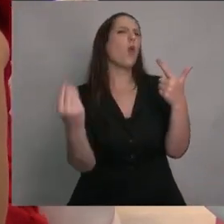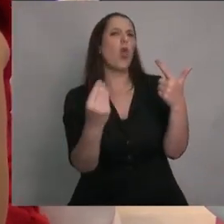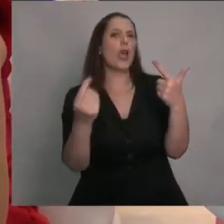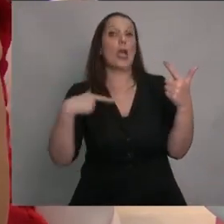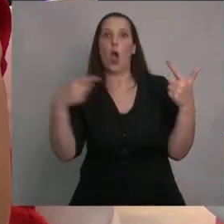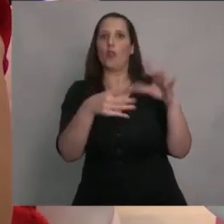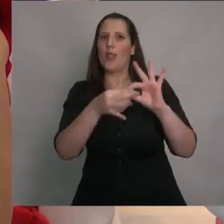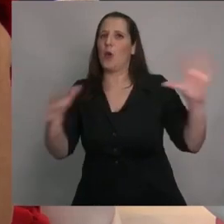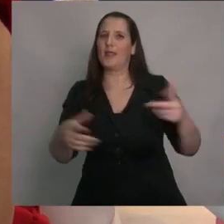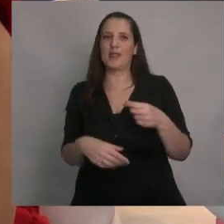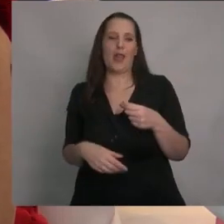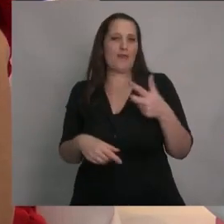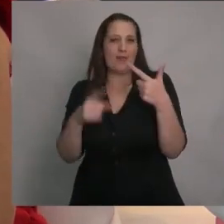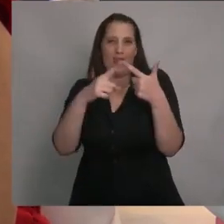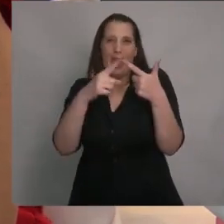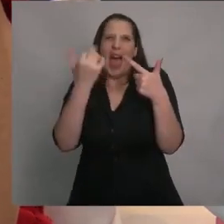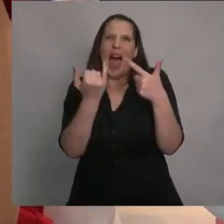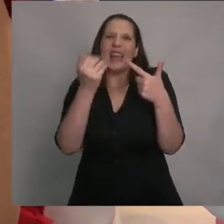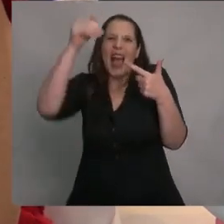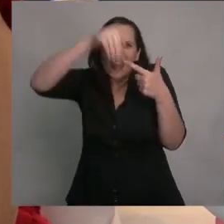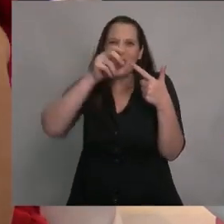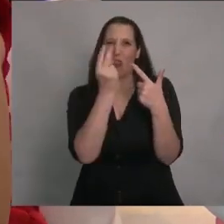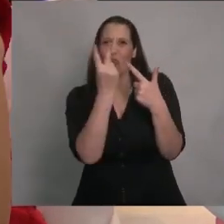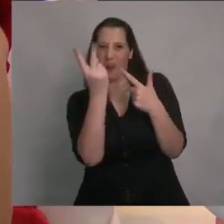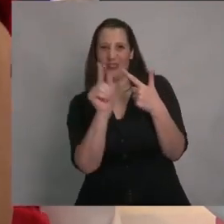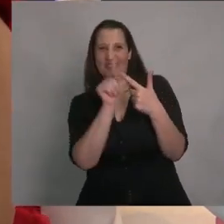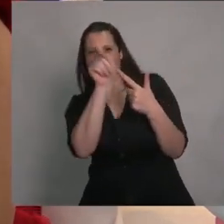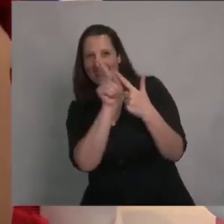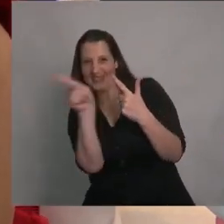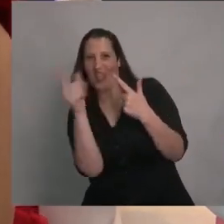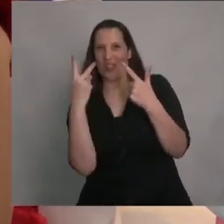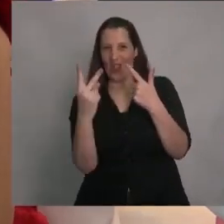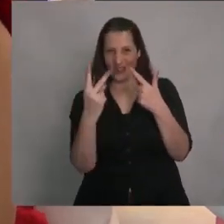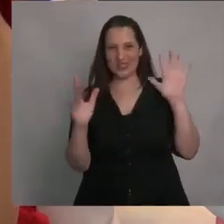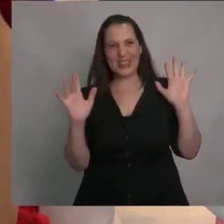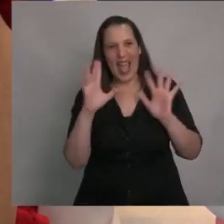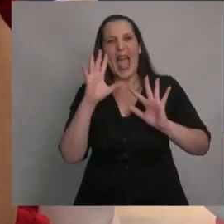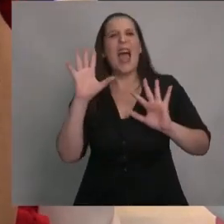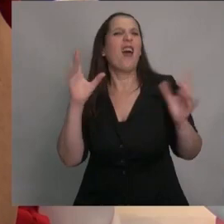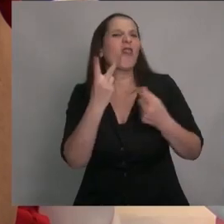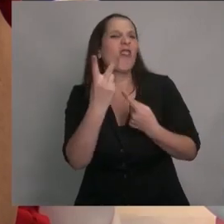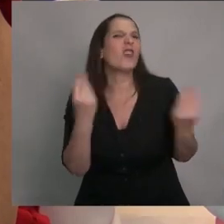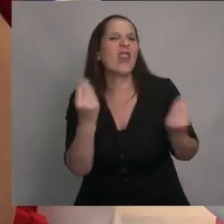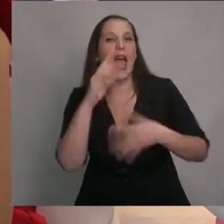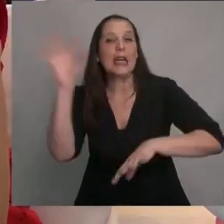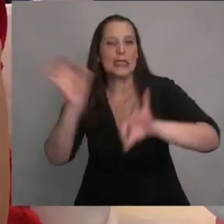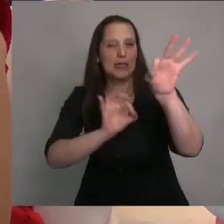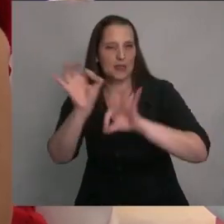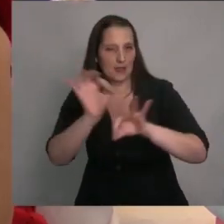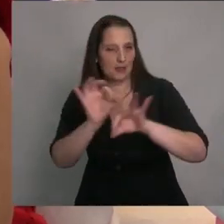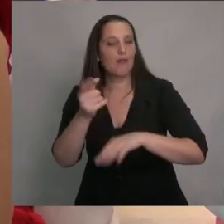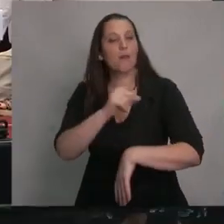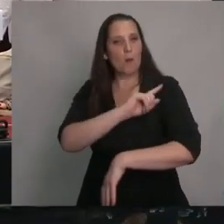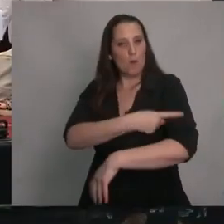dos. Para mí son dos procesos, dos métodos, dos estrategias del